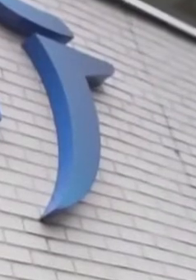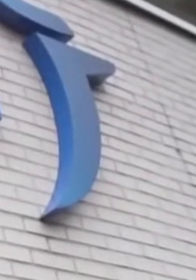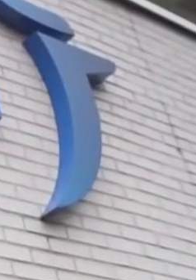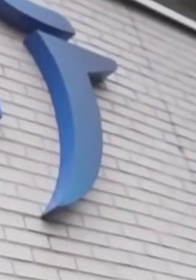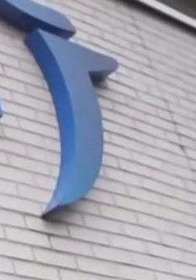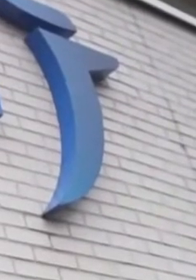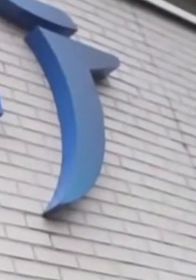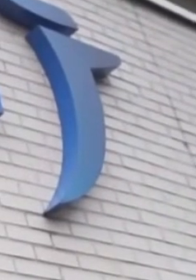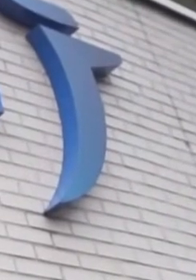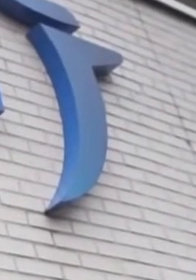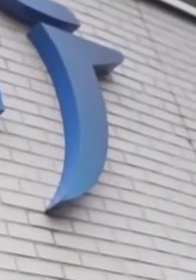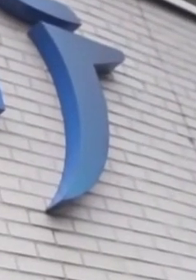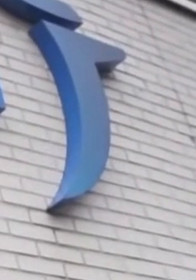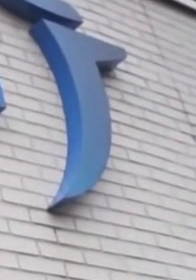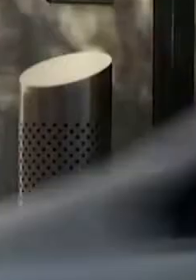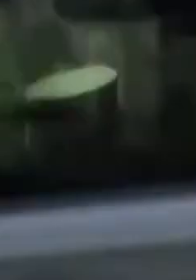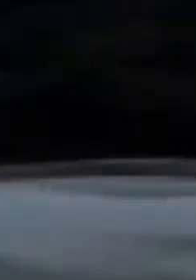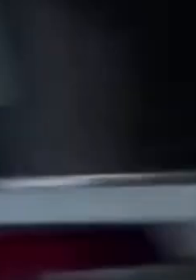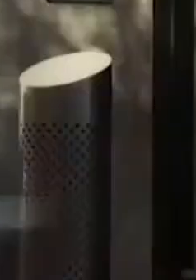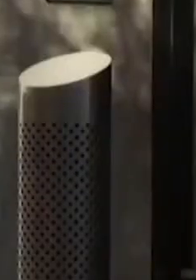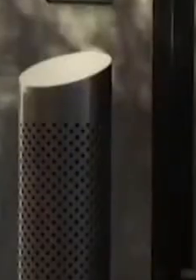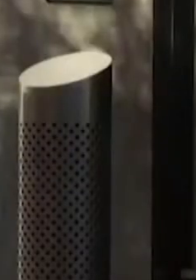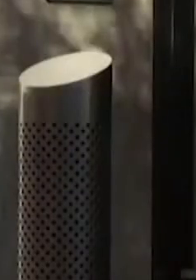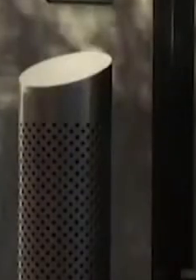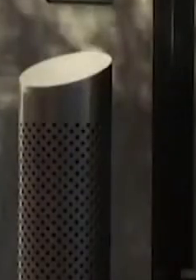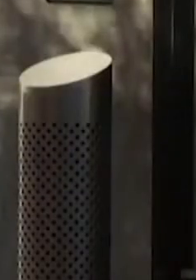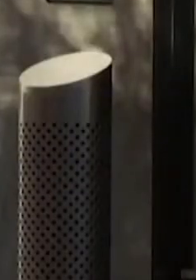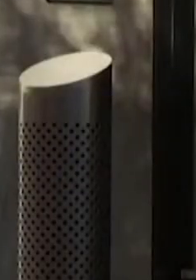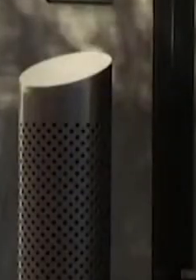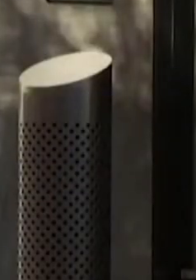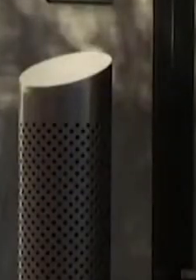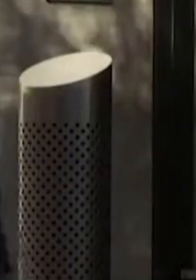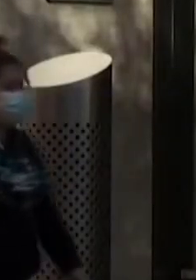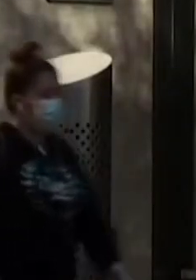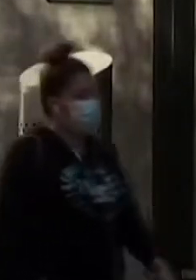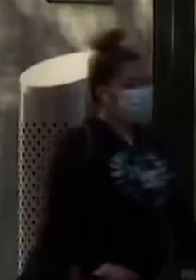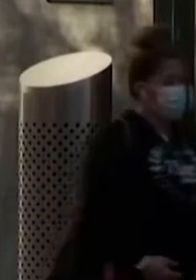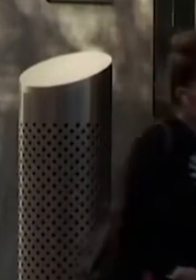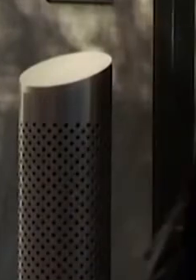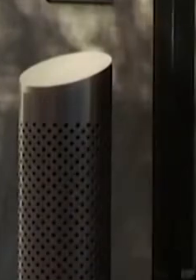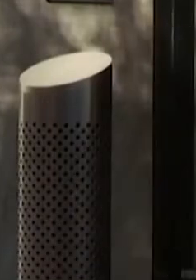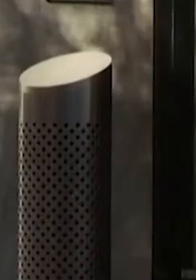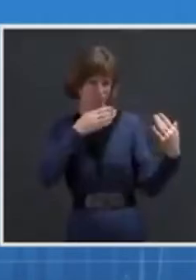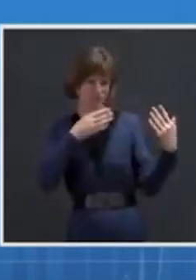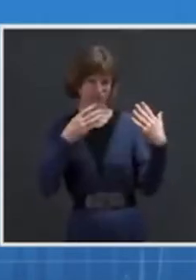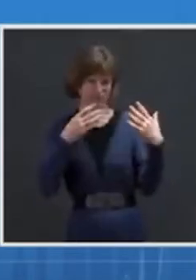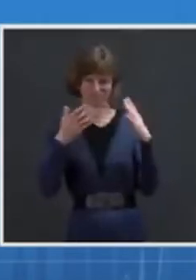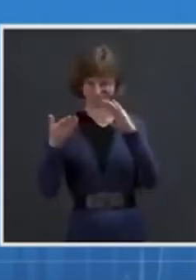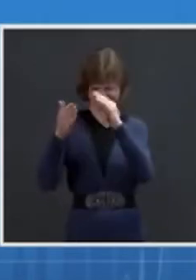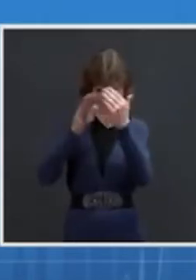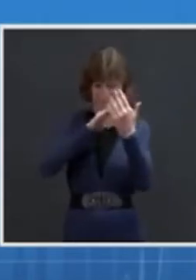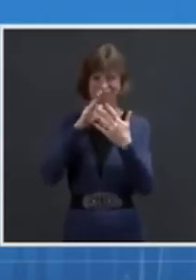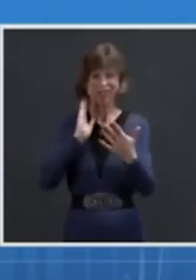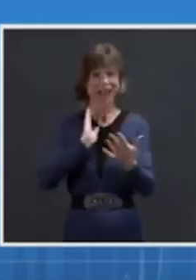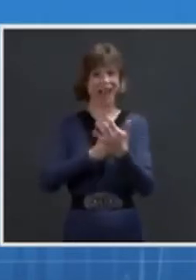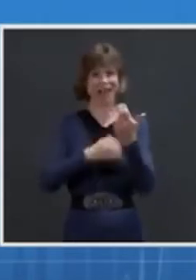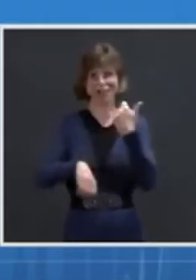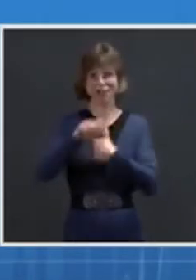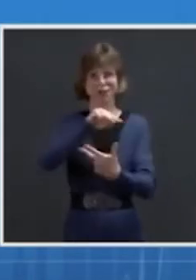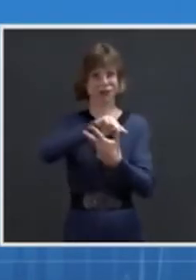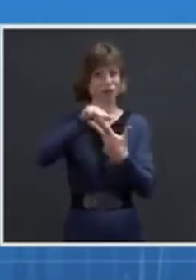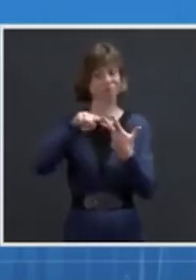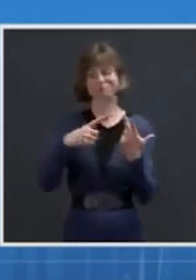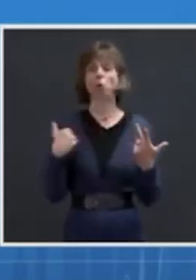este lunes la importancia de la vía hacia la inmunidad colectiva con las herramientas a disposición we are free